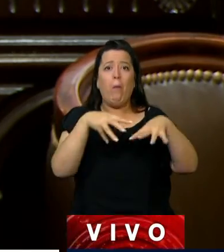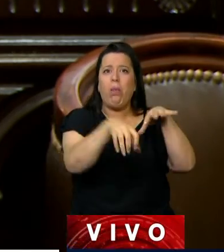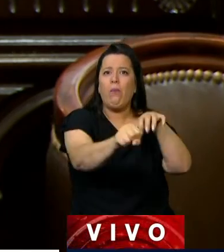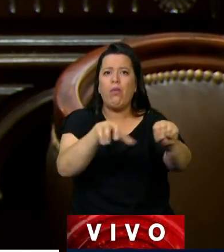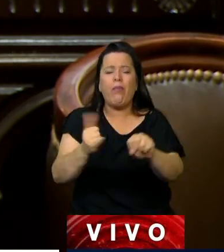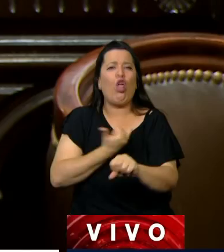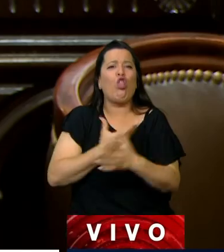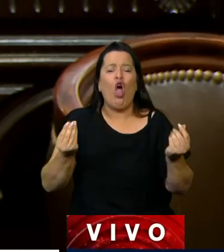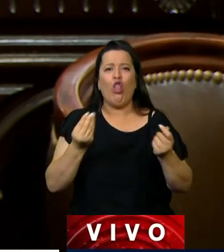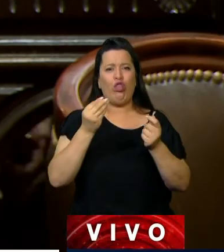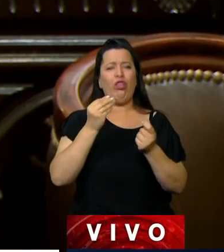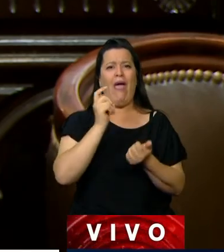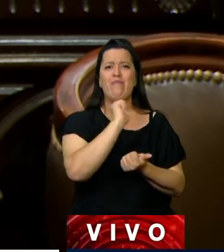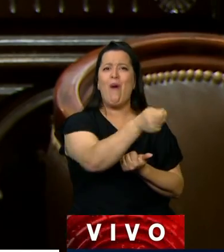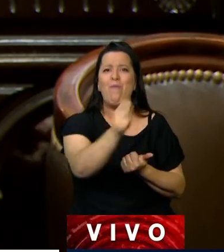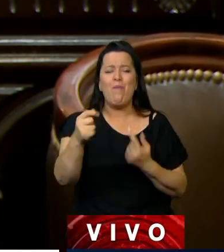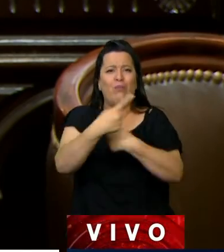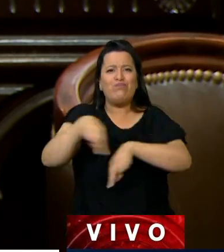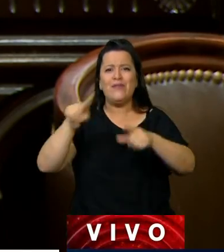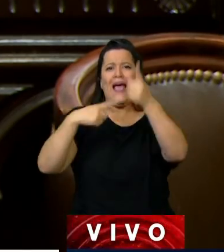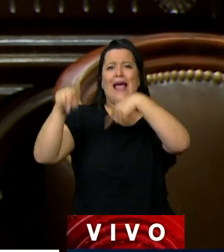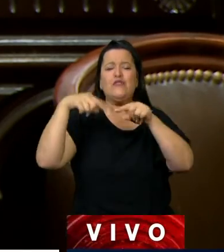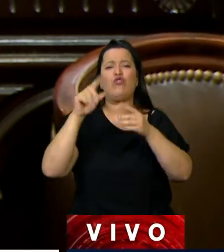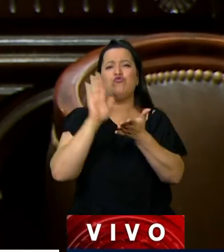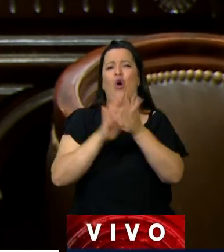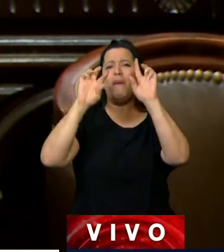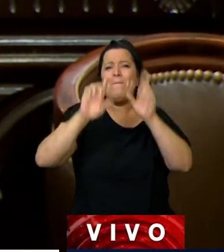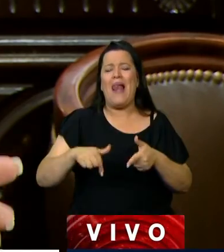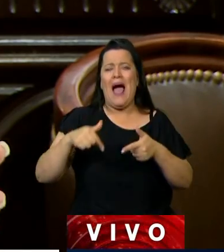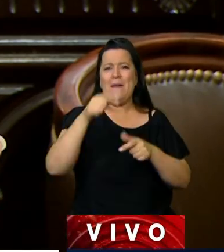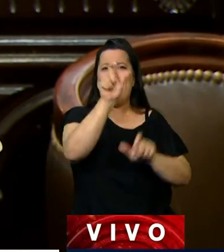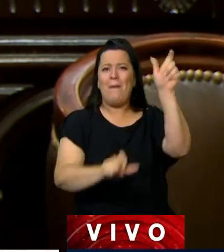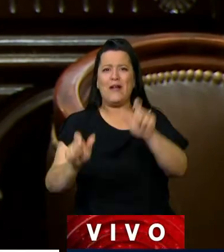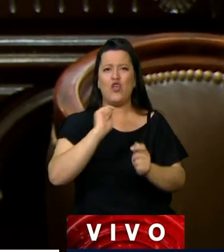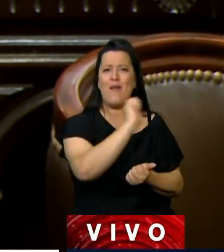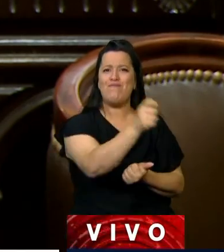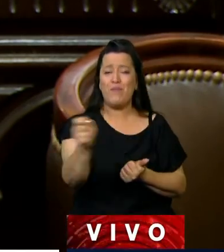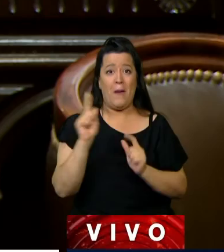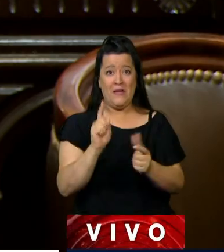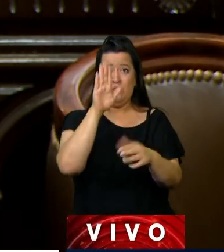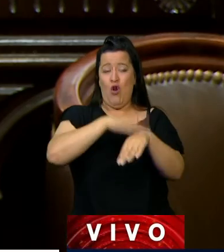la asignación y la deficiencia de la gestión de los planes sociales de las cuales